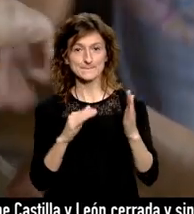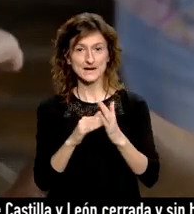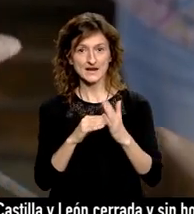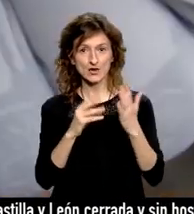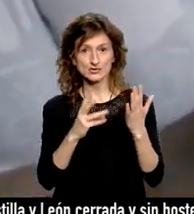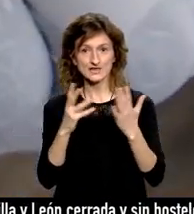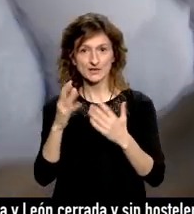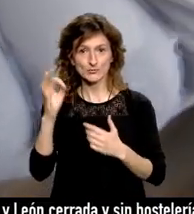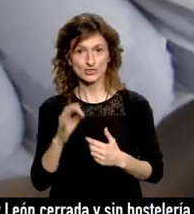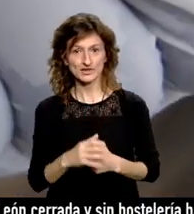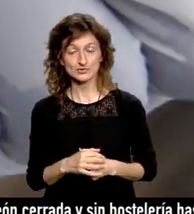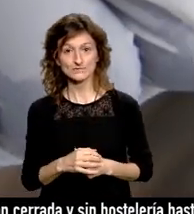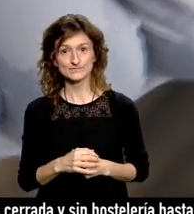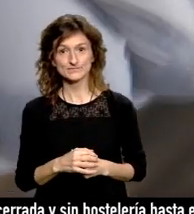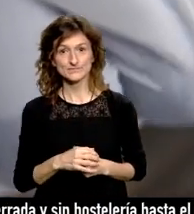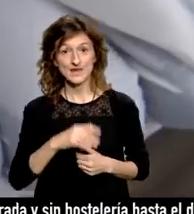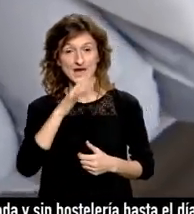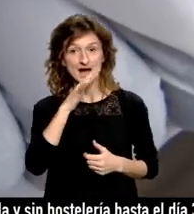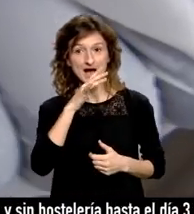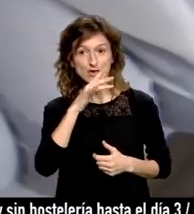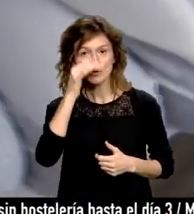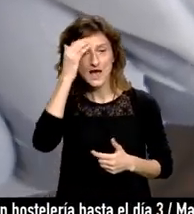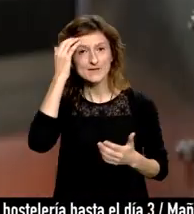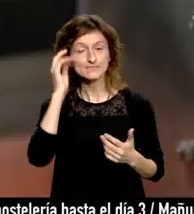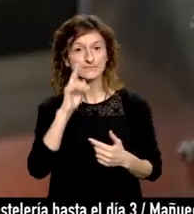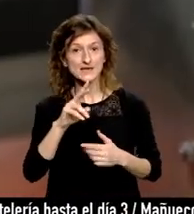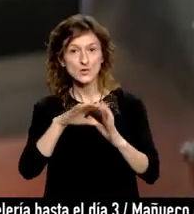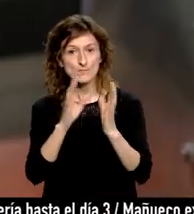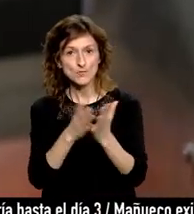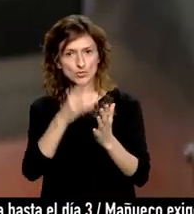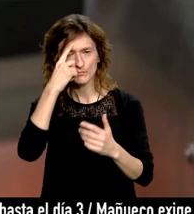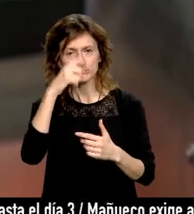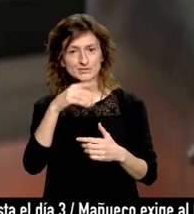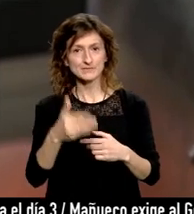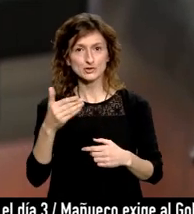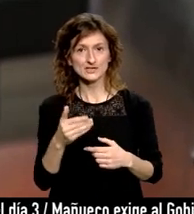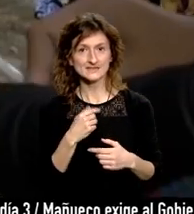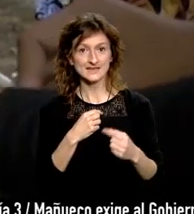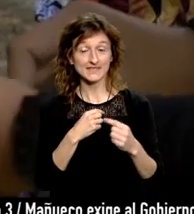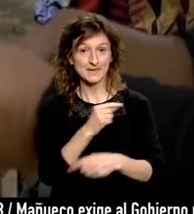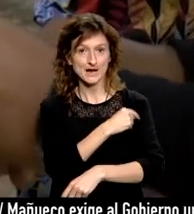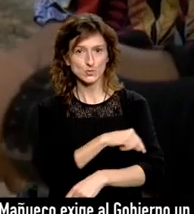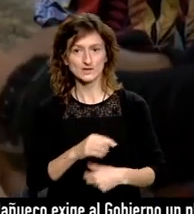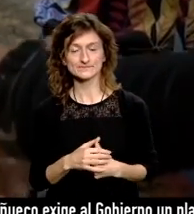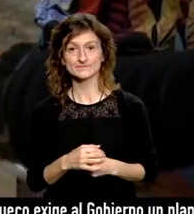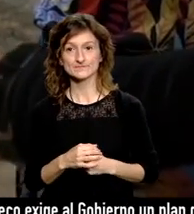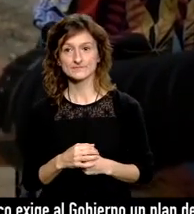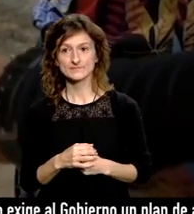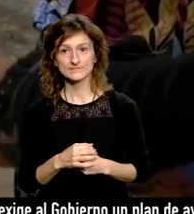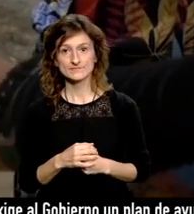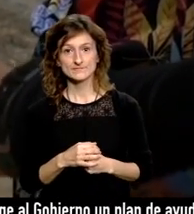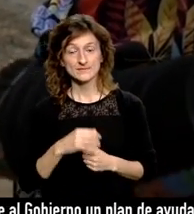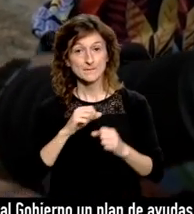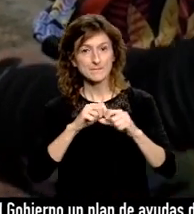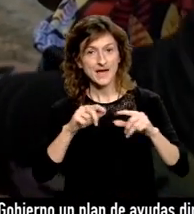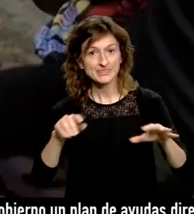en un 85%. Y ahora, más que nunca, el mundo sabe lo importante que es disponer de vacunas. Cuando esta